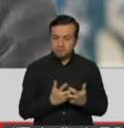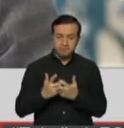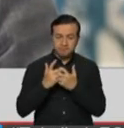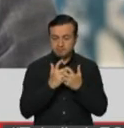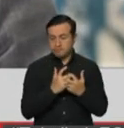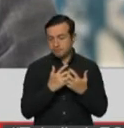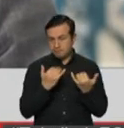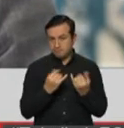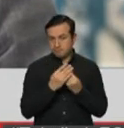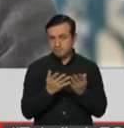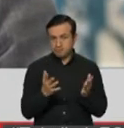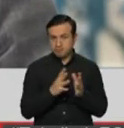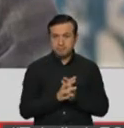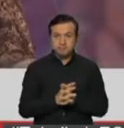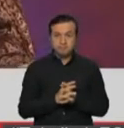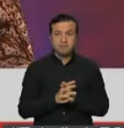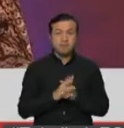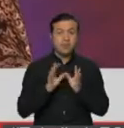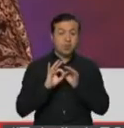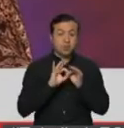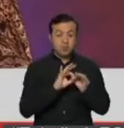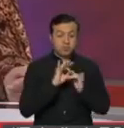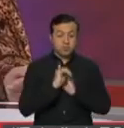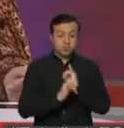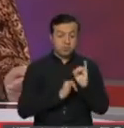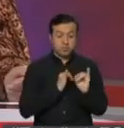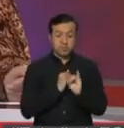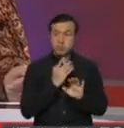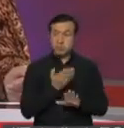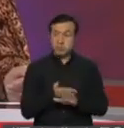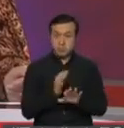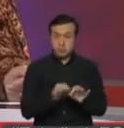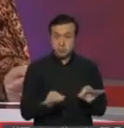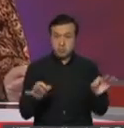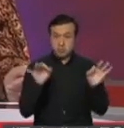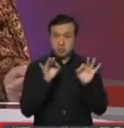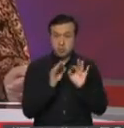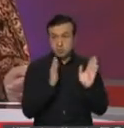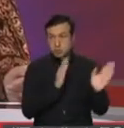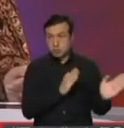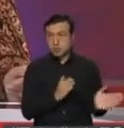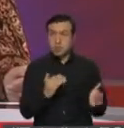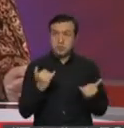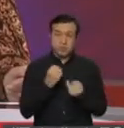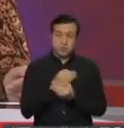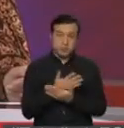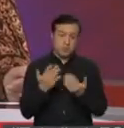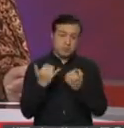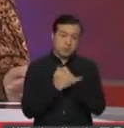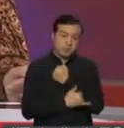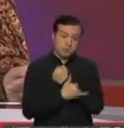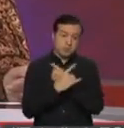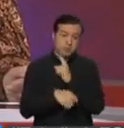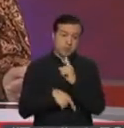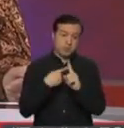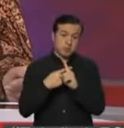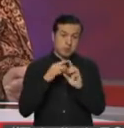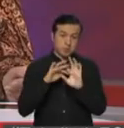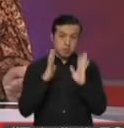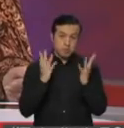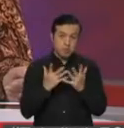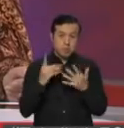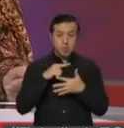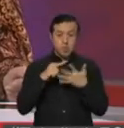este momento. Canciller, la cooperación internacional es sustancial en momentos como los que estamos viviendo, no solo como país, sino como planeta. ¿Qué otro